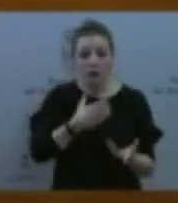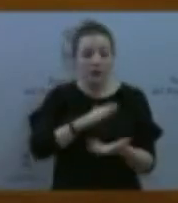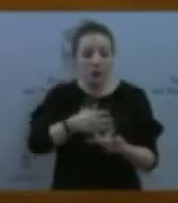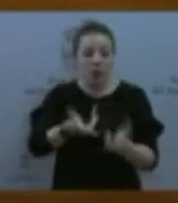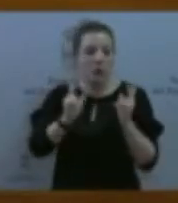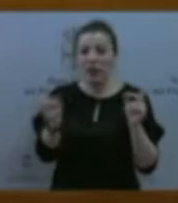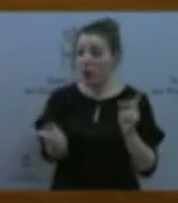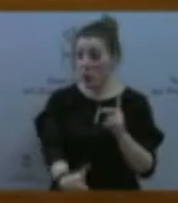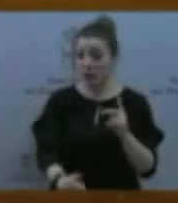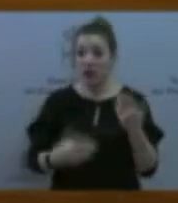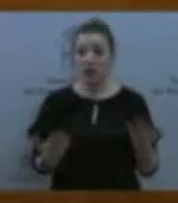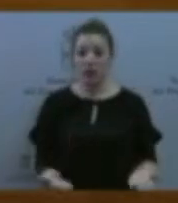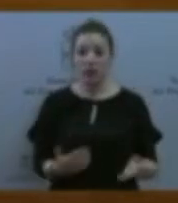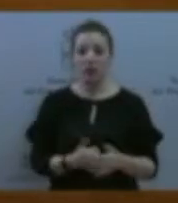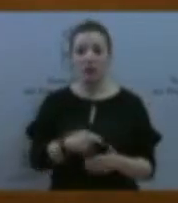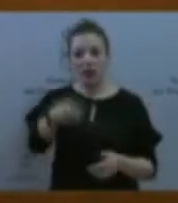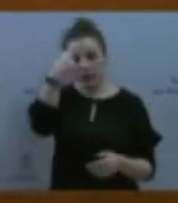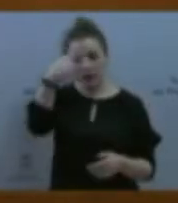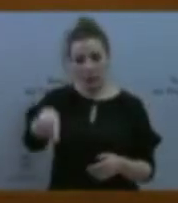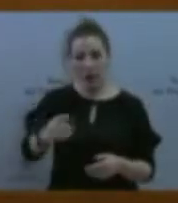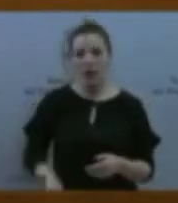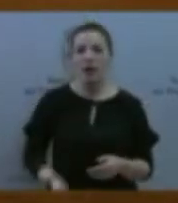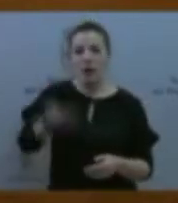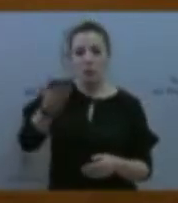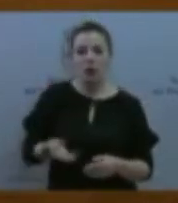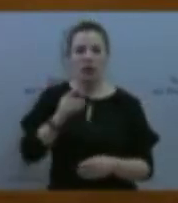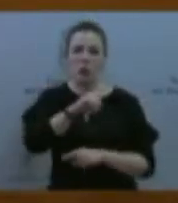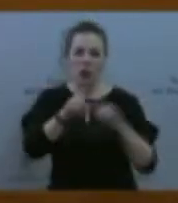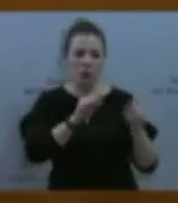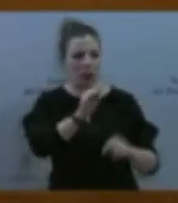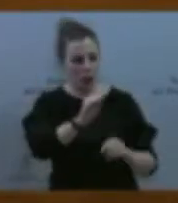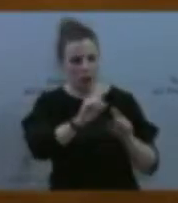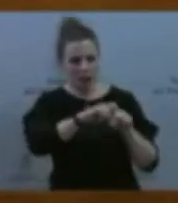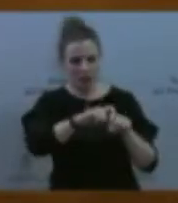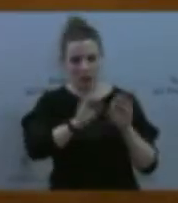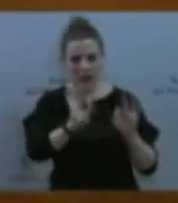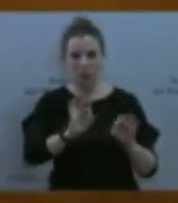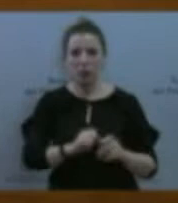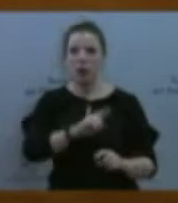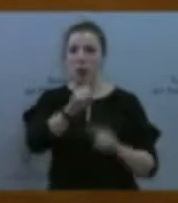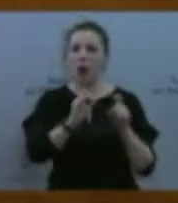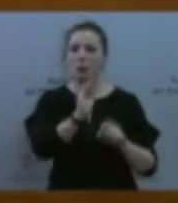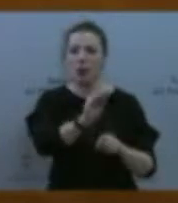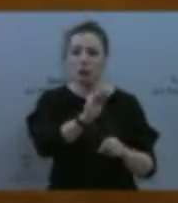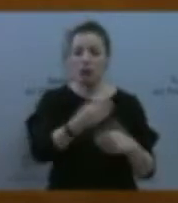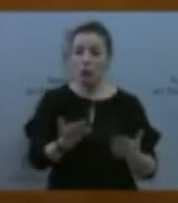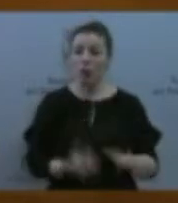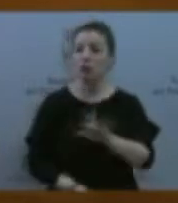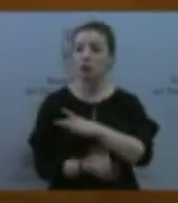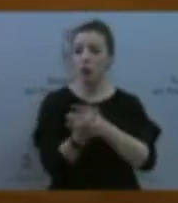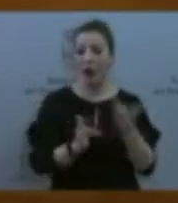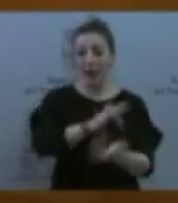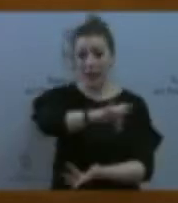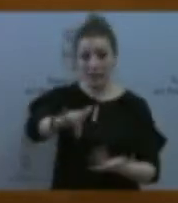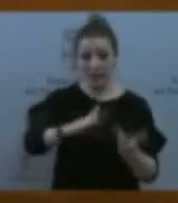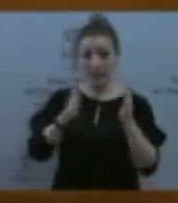lo importante que era hacer esas preguntas, unas preguntas que, cuando surge la crisis, lo que pone y revela es que